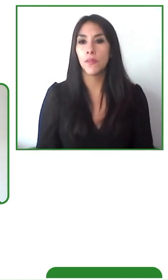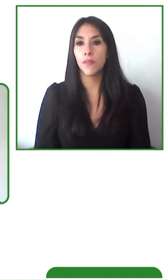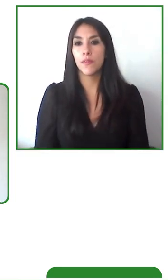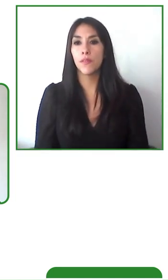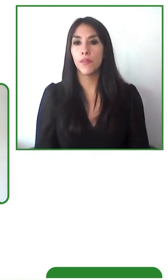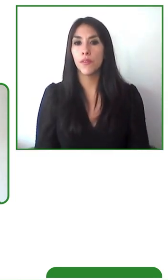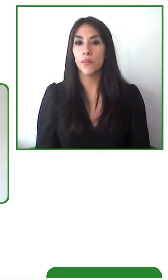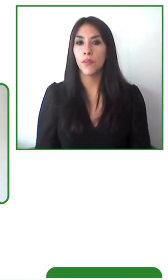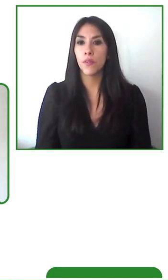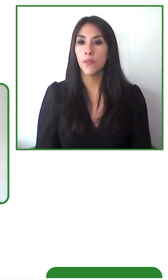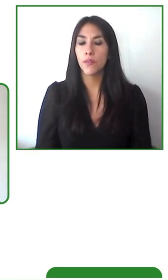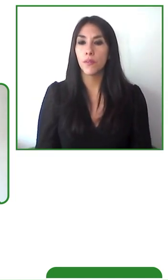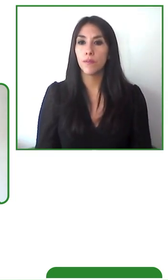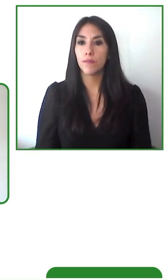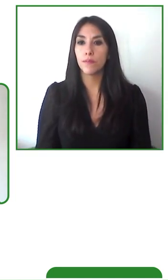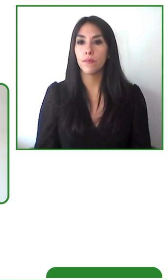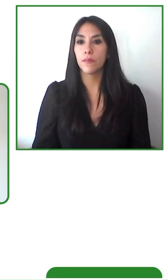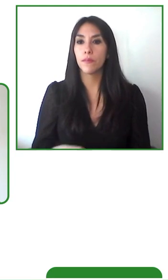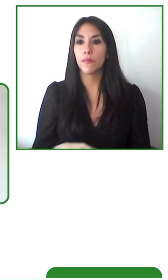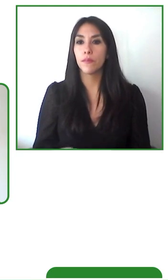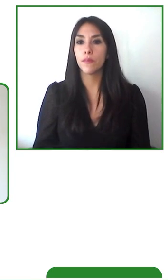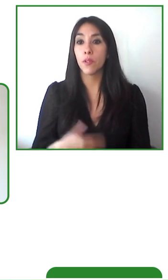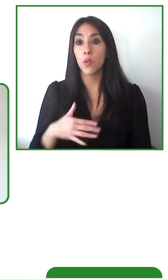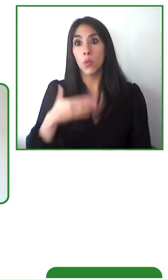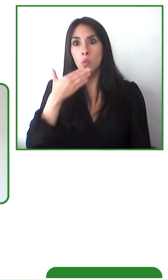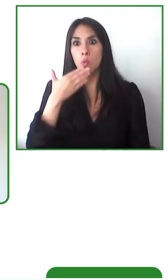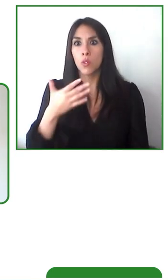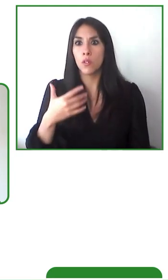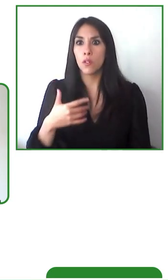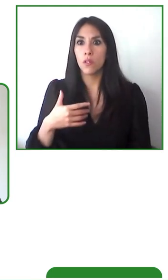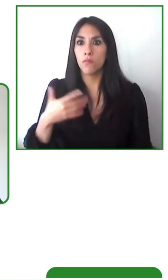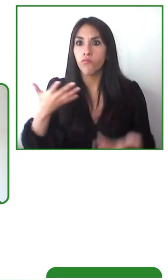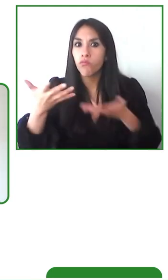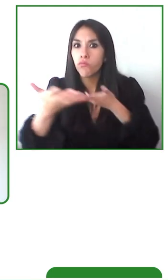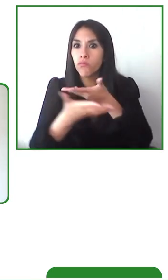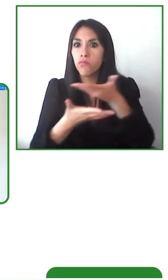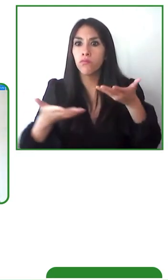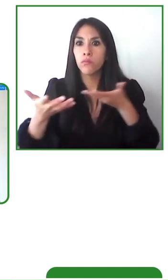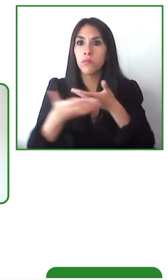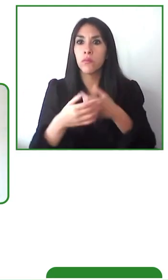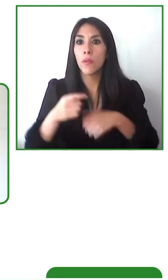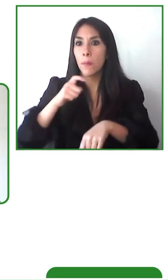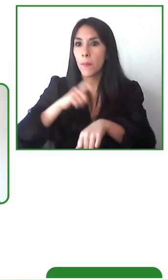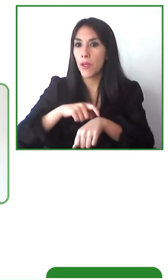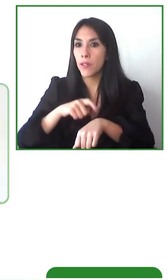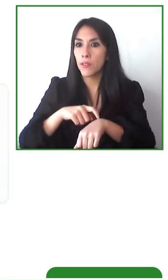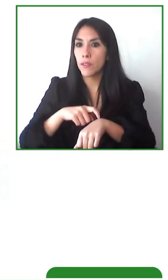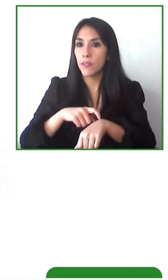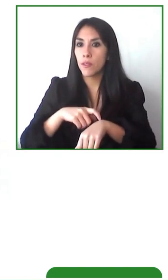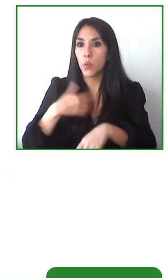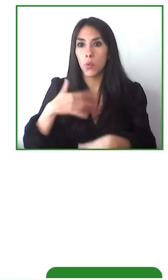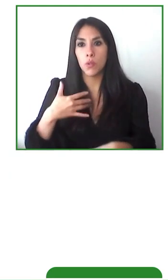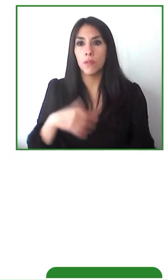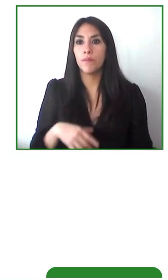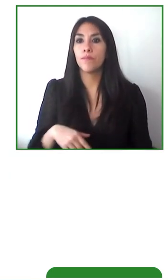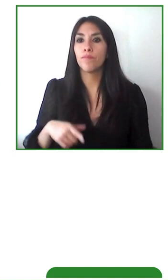especialmente poder compartir este espacio con tan importantes presentaciones.